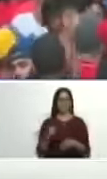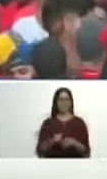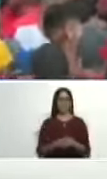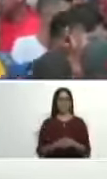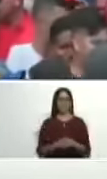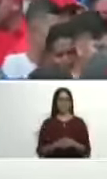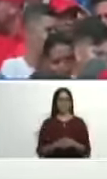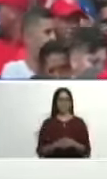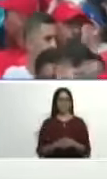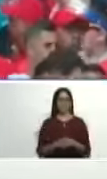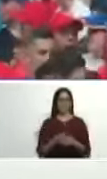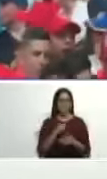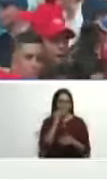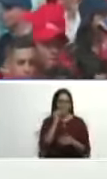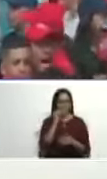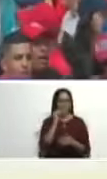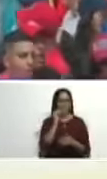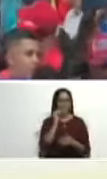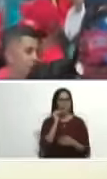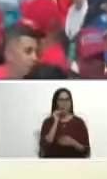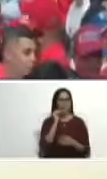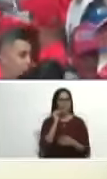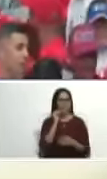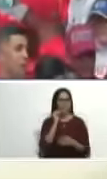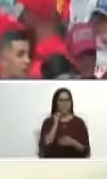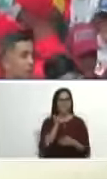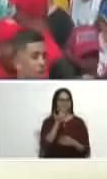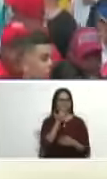Se mordió Xilita, se estamos masticando un chicle.